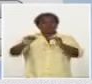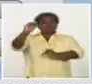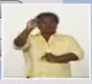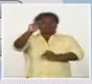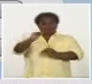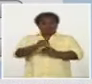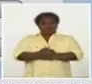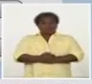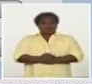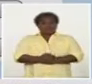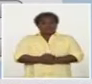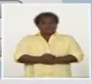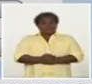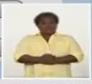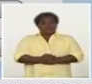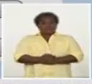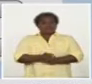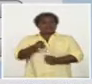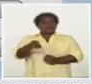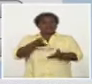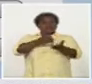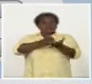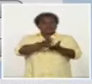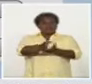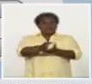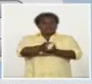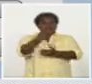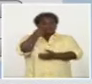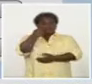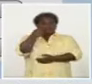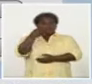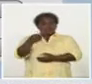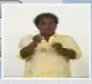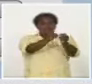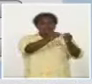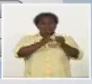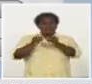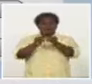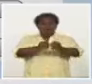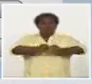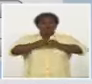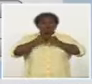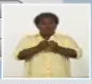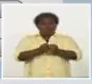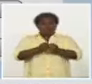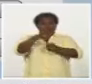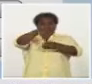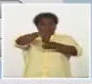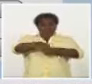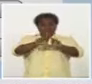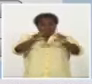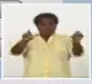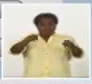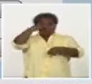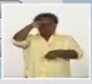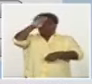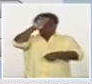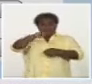que sigue expresando la fuerte transmisión que estamos enfrentando en nuestro país y que hace que